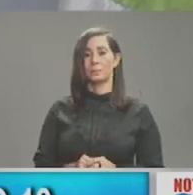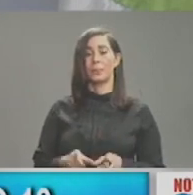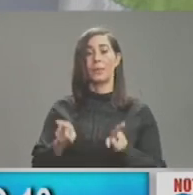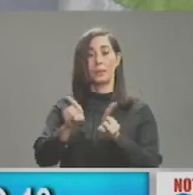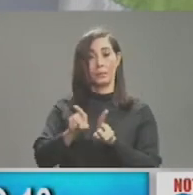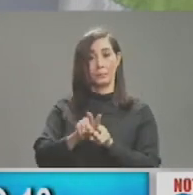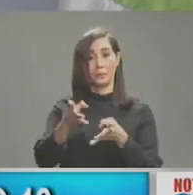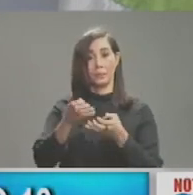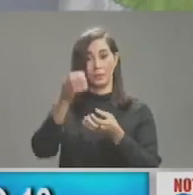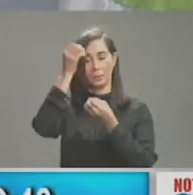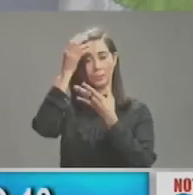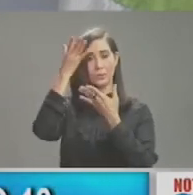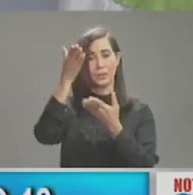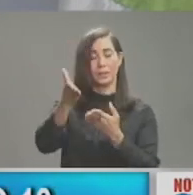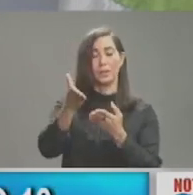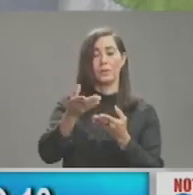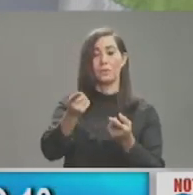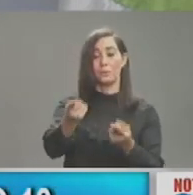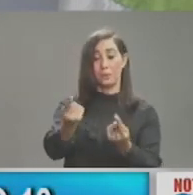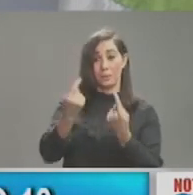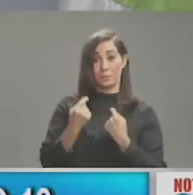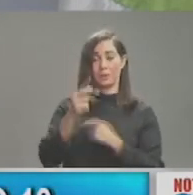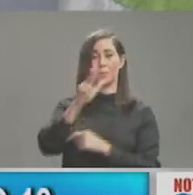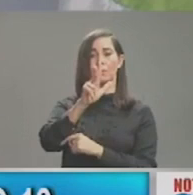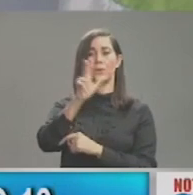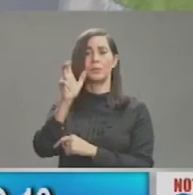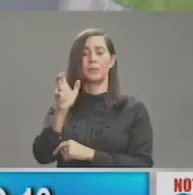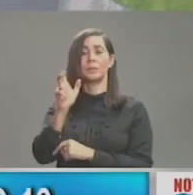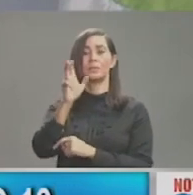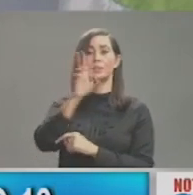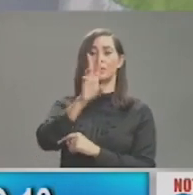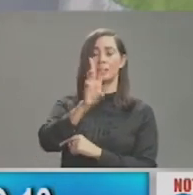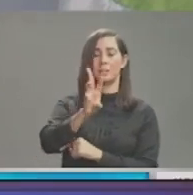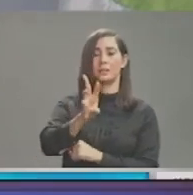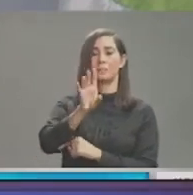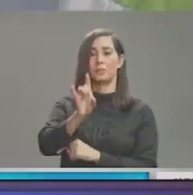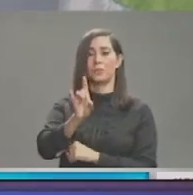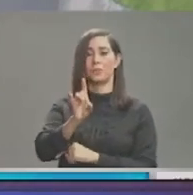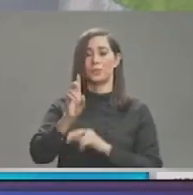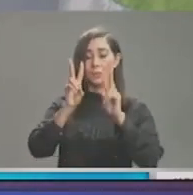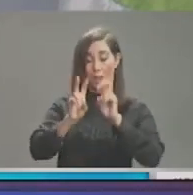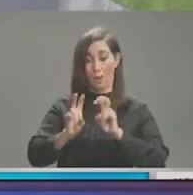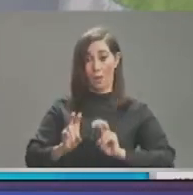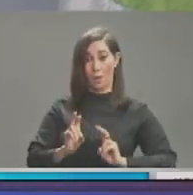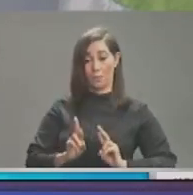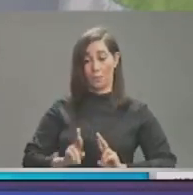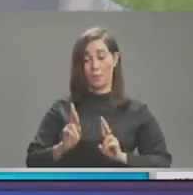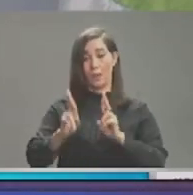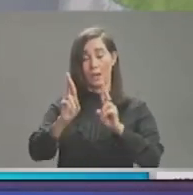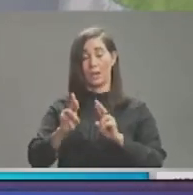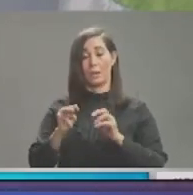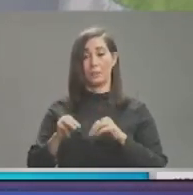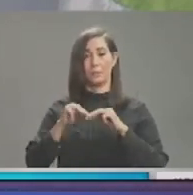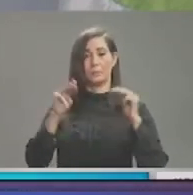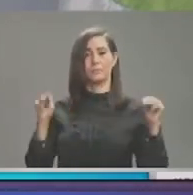queremos informar la recepción de 38.500 pruebas rápidas por el Ministerio de